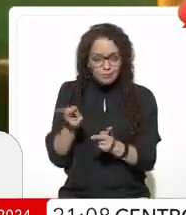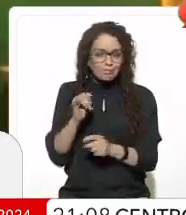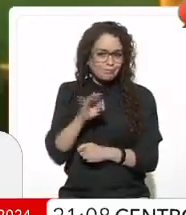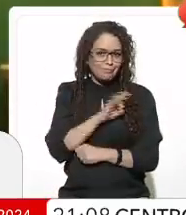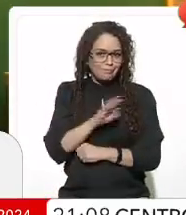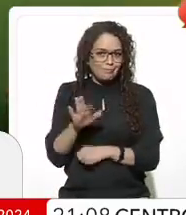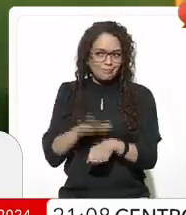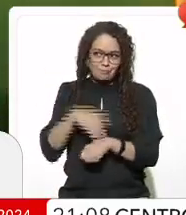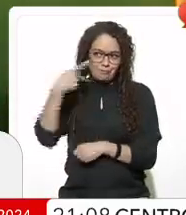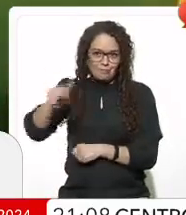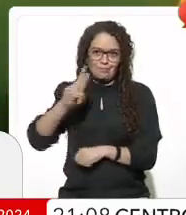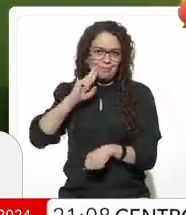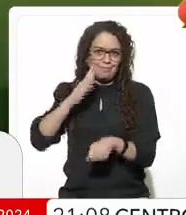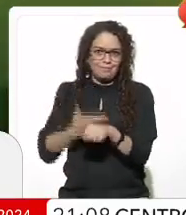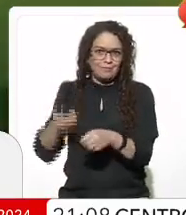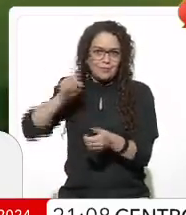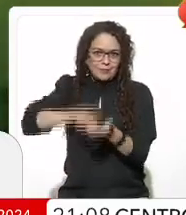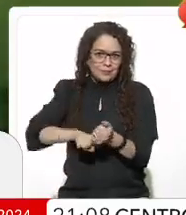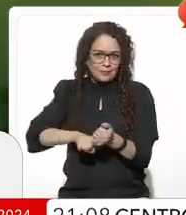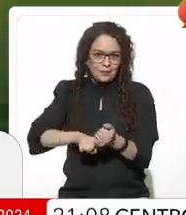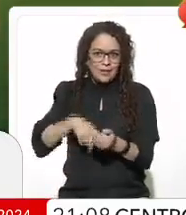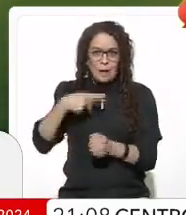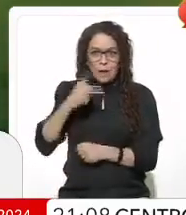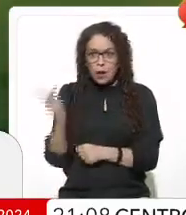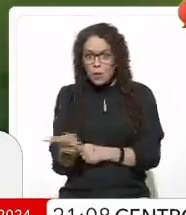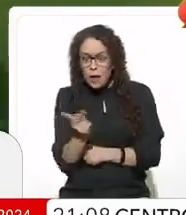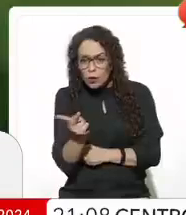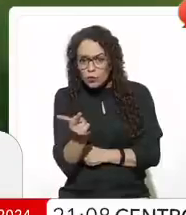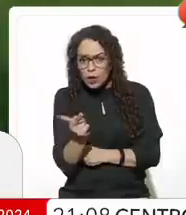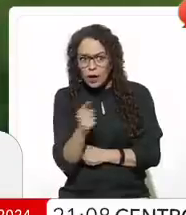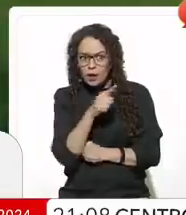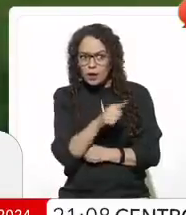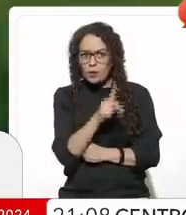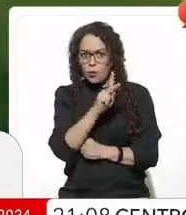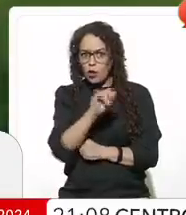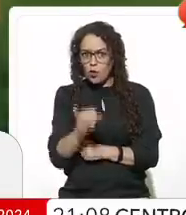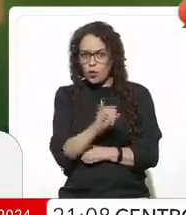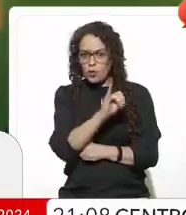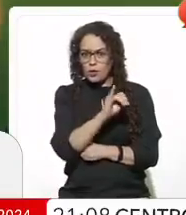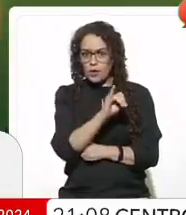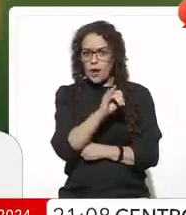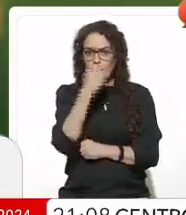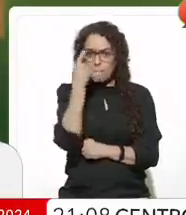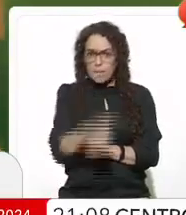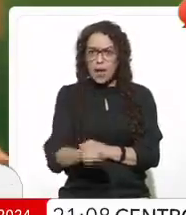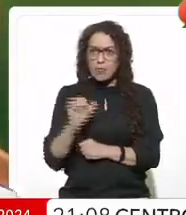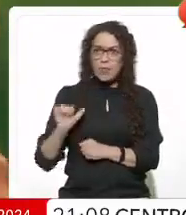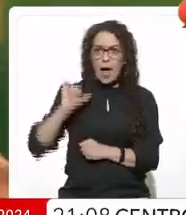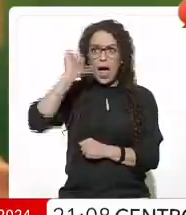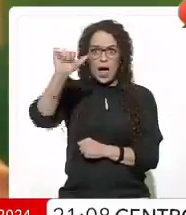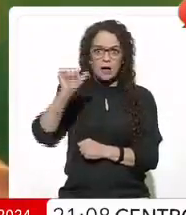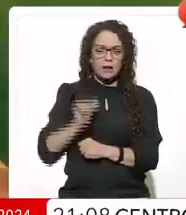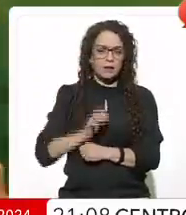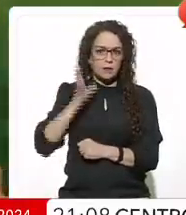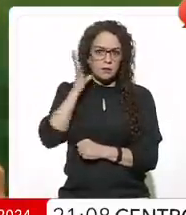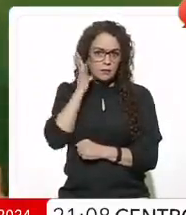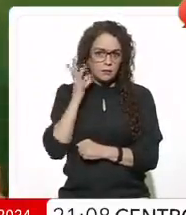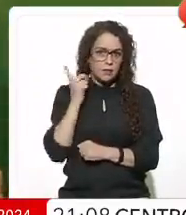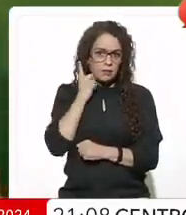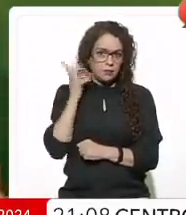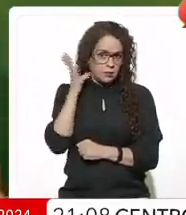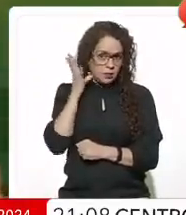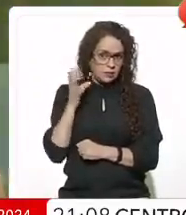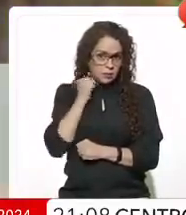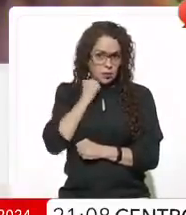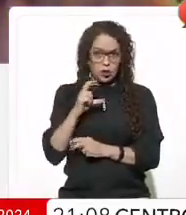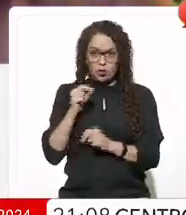su competencia, pero consultarle a la Corte a ver si el Poder Judicial le puede ordenar al legislativo que no legisle es una violación,